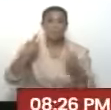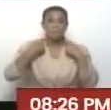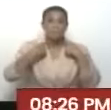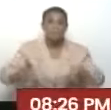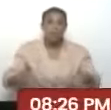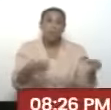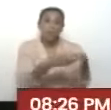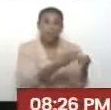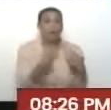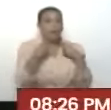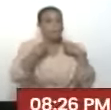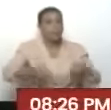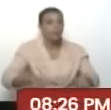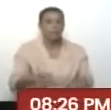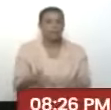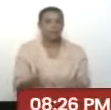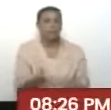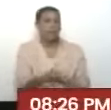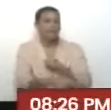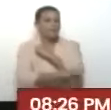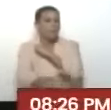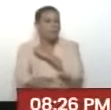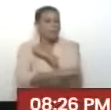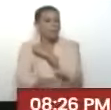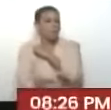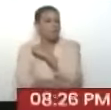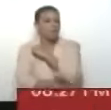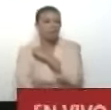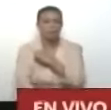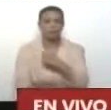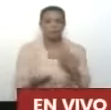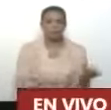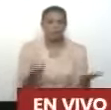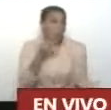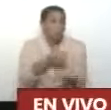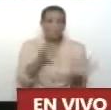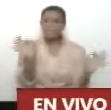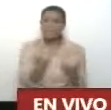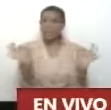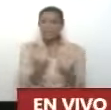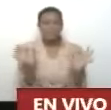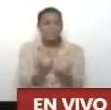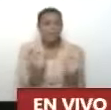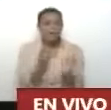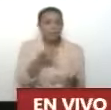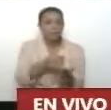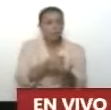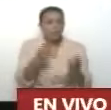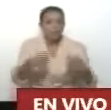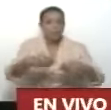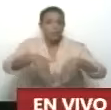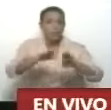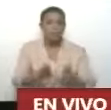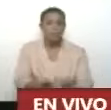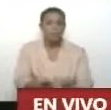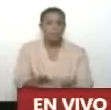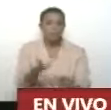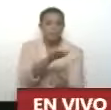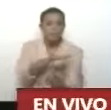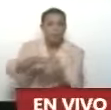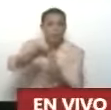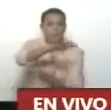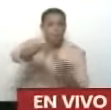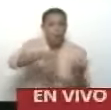como han perdido, gritan fraude. Y si no participan en una elección, tratan de suspenderla, de